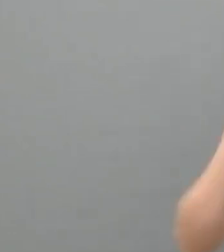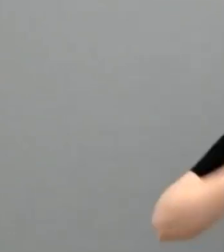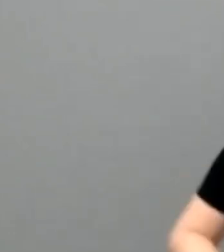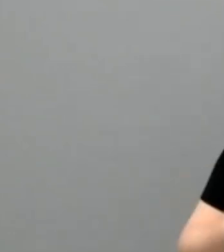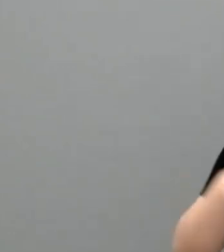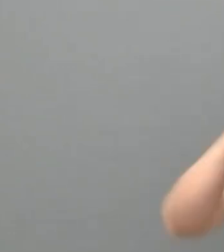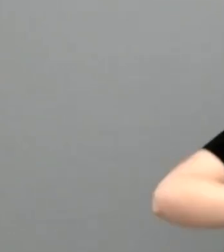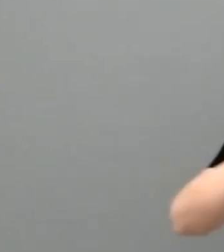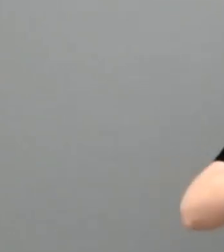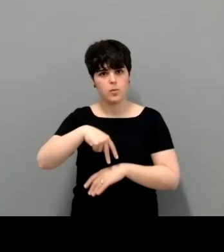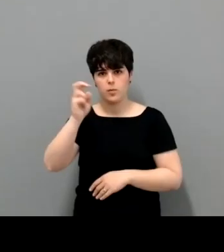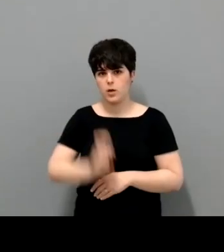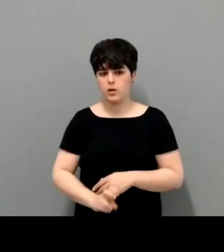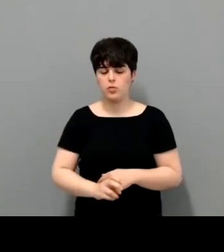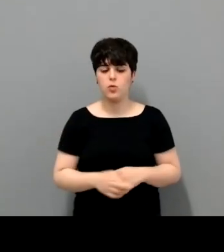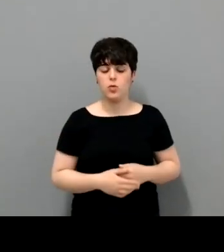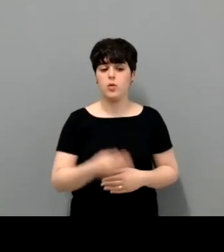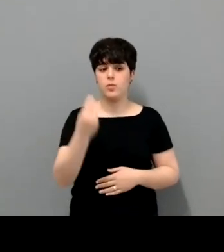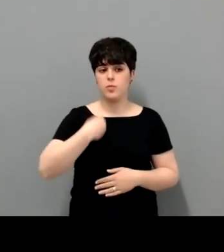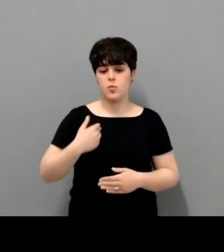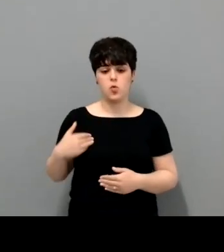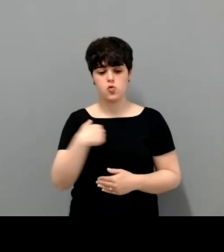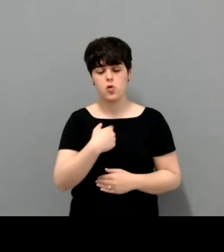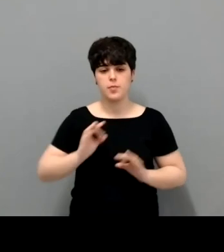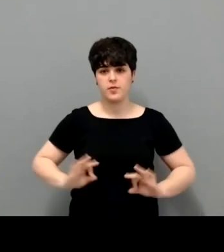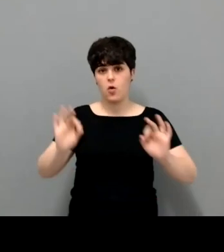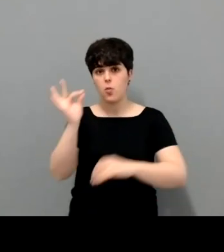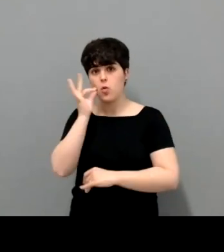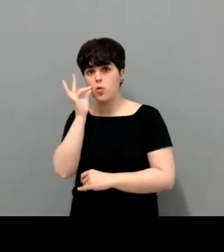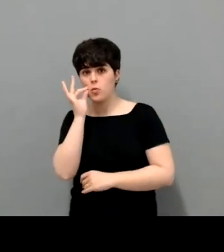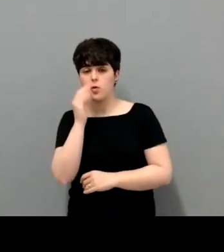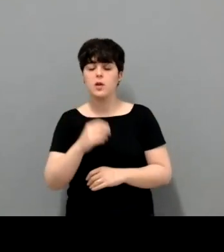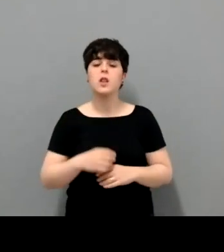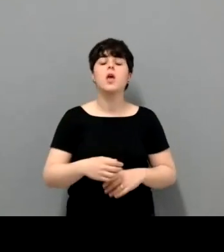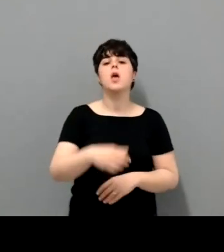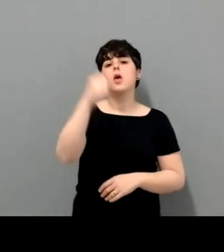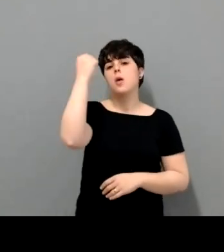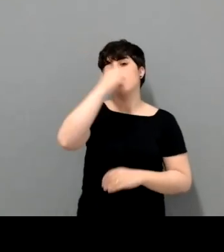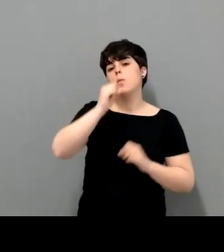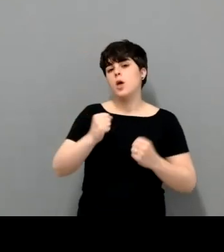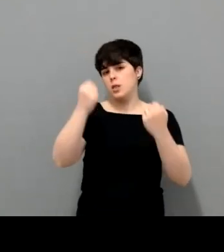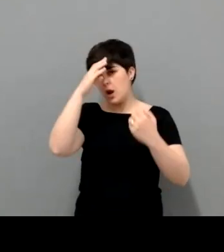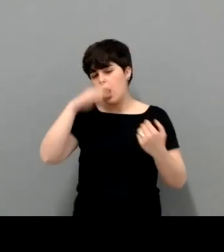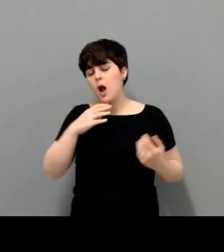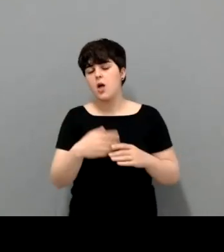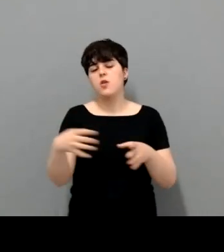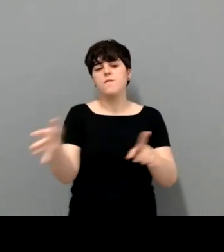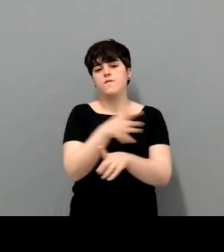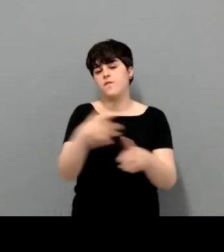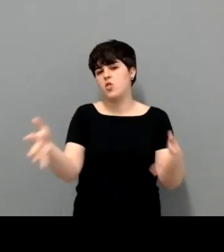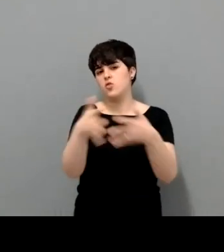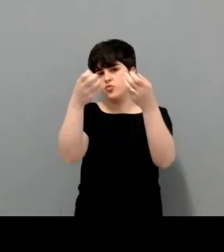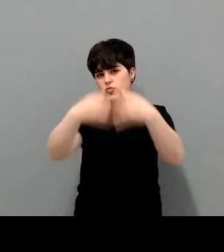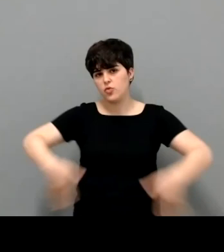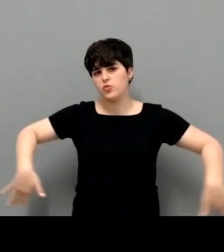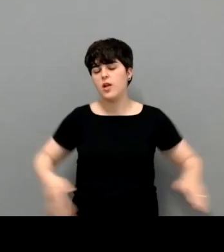estamos hoy aquí. Y como mujeres que son, el patriarcado y la violencia estructural no solo les